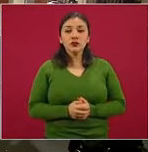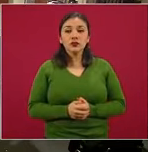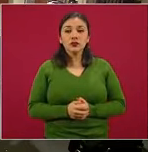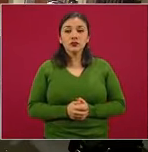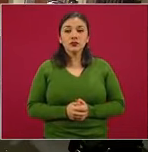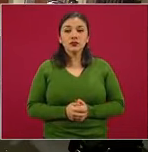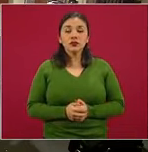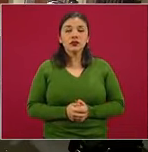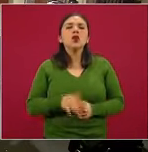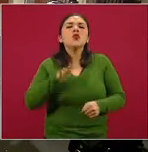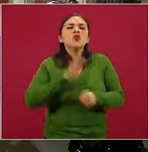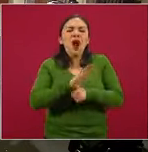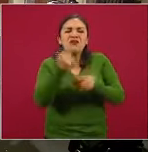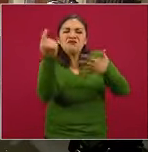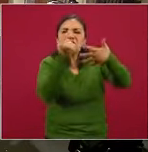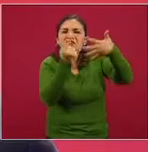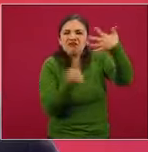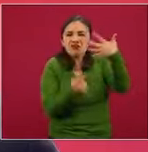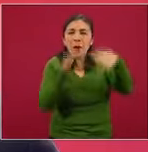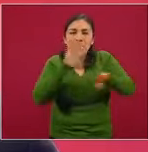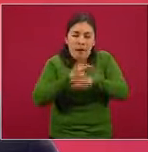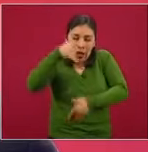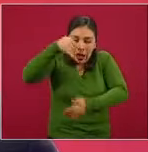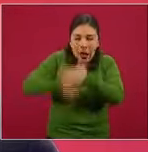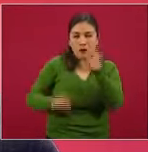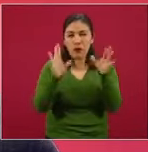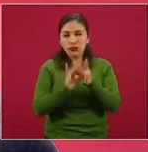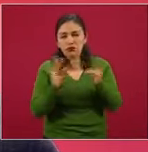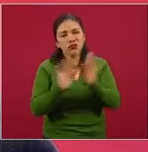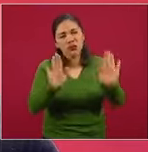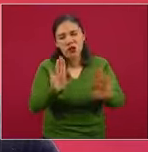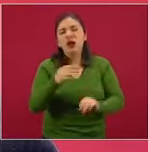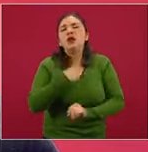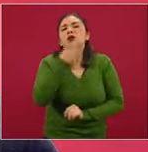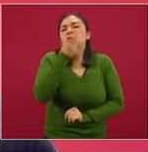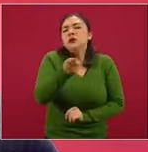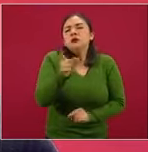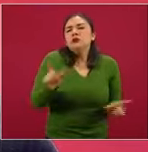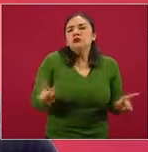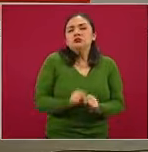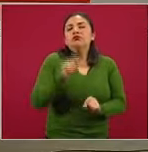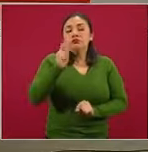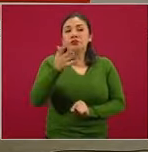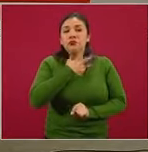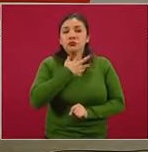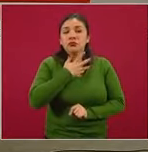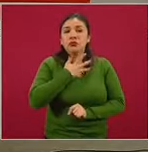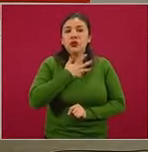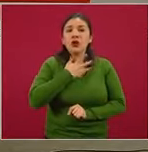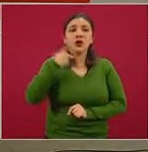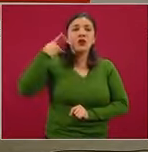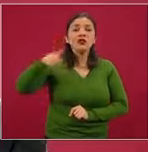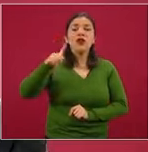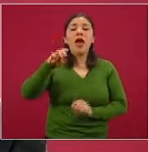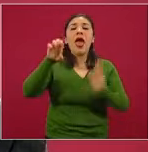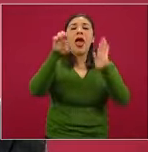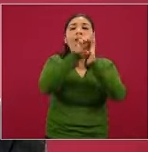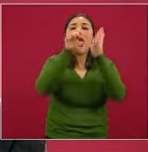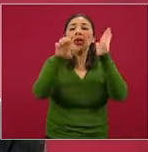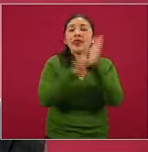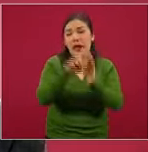Parte de los estándares, no entraré en demasiados detalles, pero comento que están los estándares de la ética